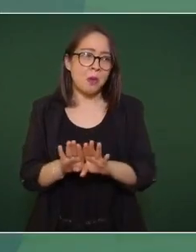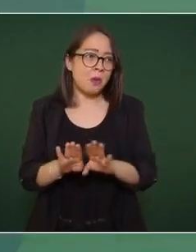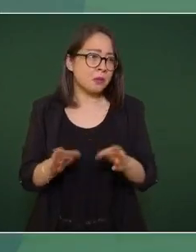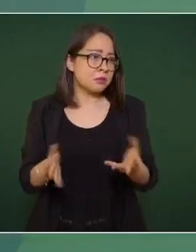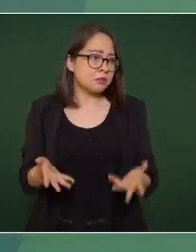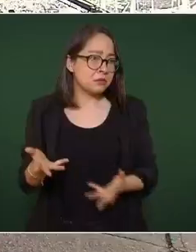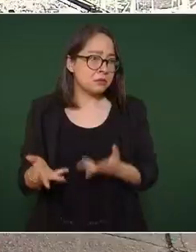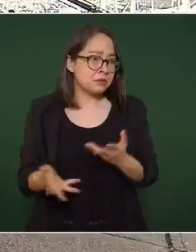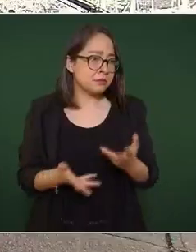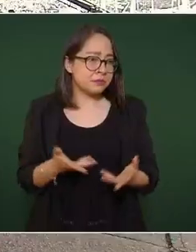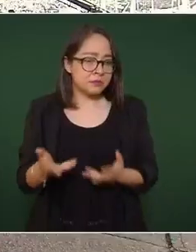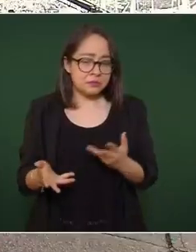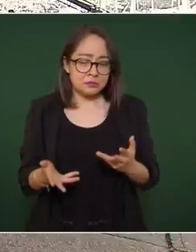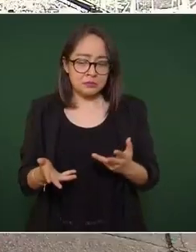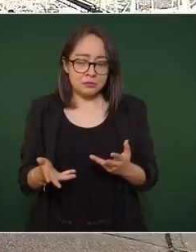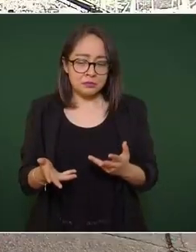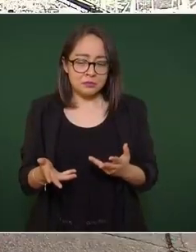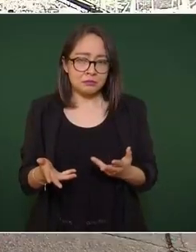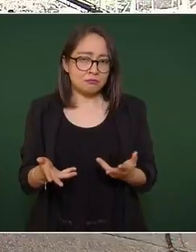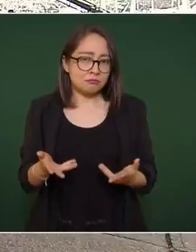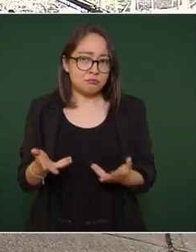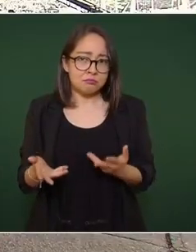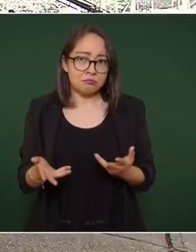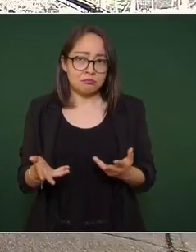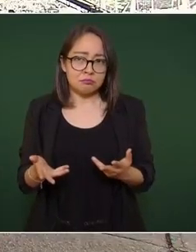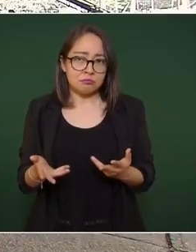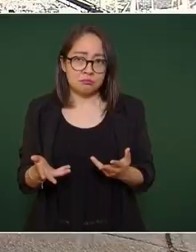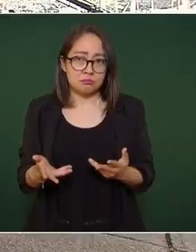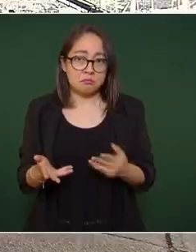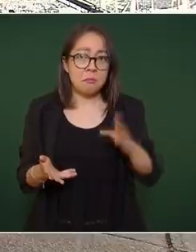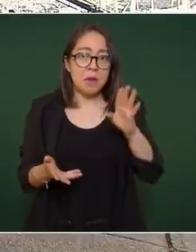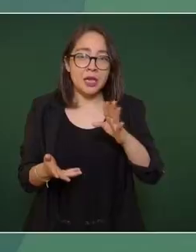estado haciendo el reportaje,